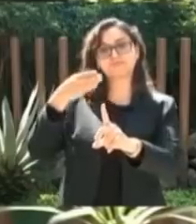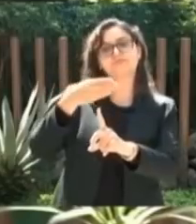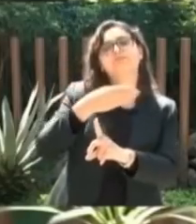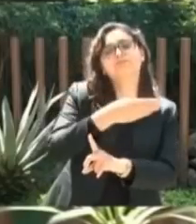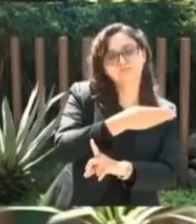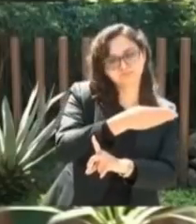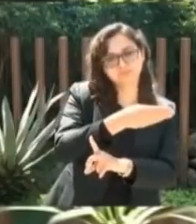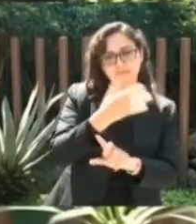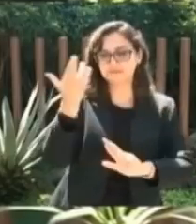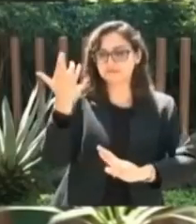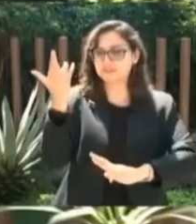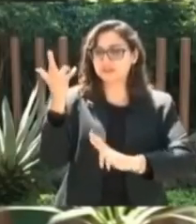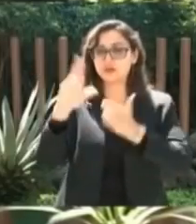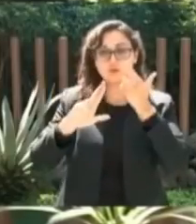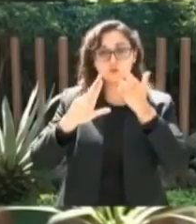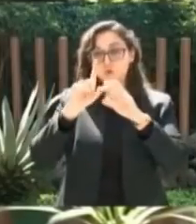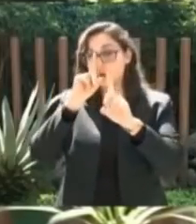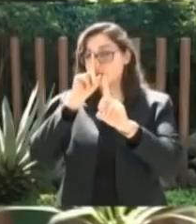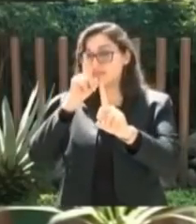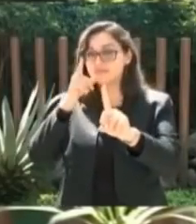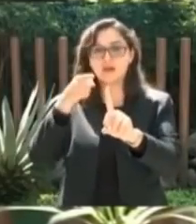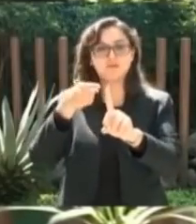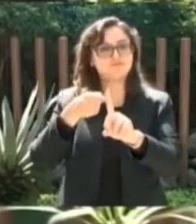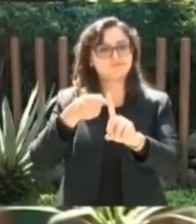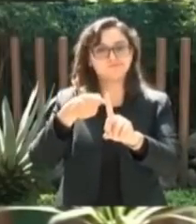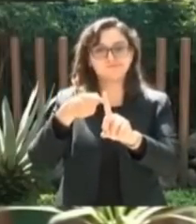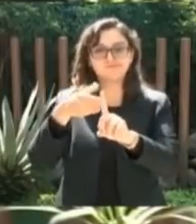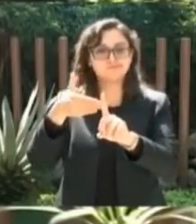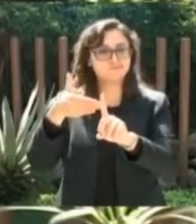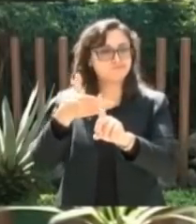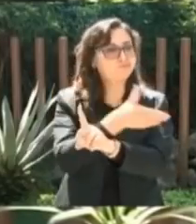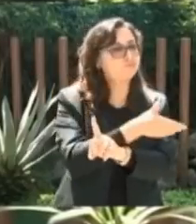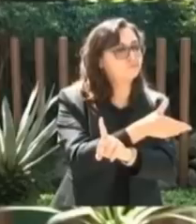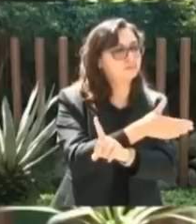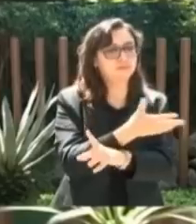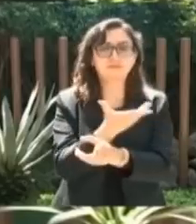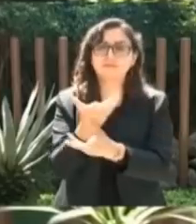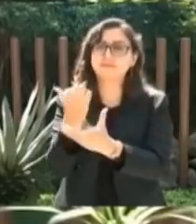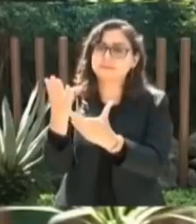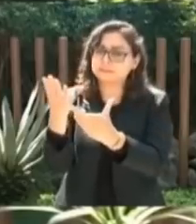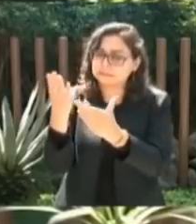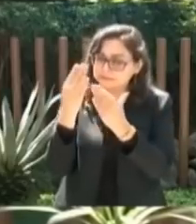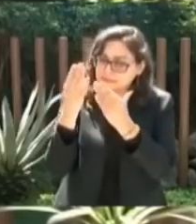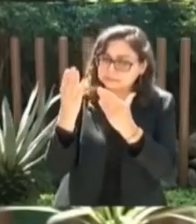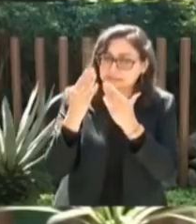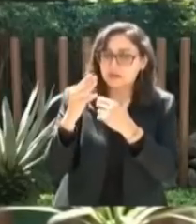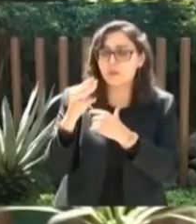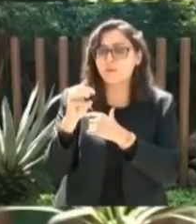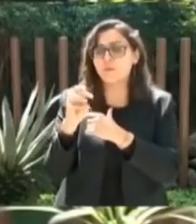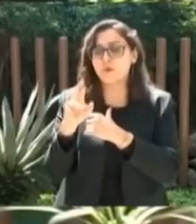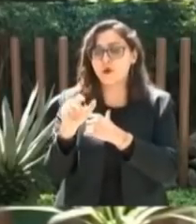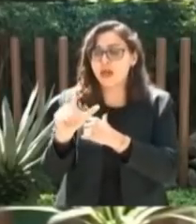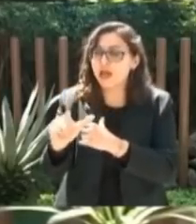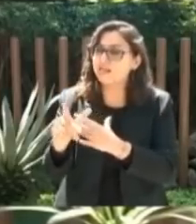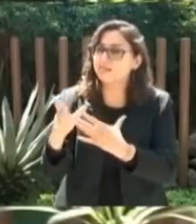de la revolución, y la expresión era: moralíceme, señor